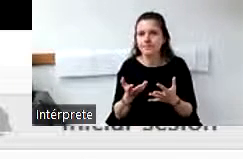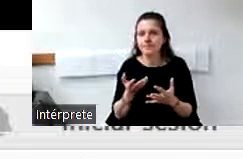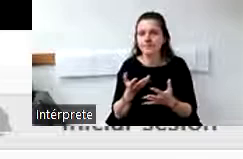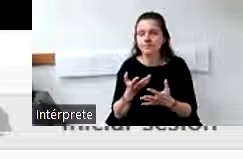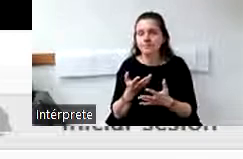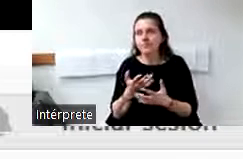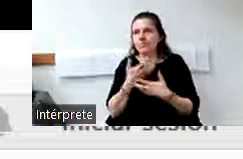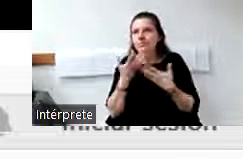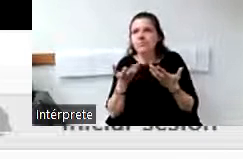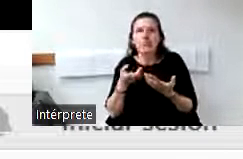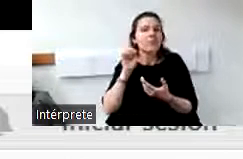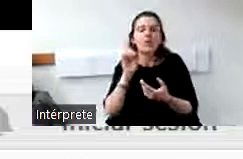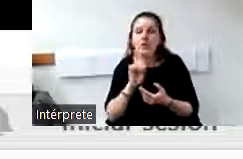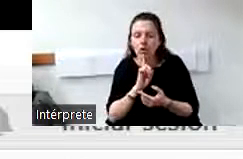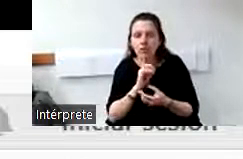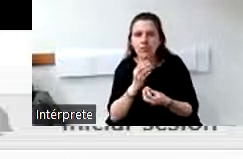de sordera, por ejemplo?